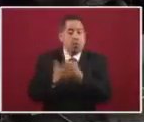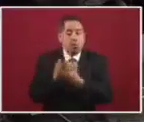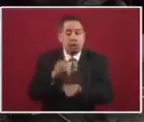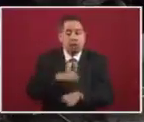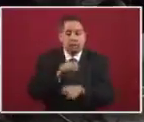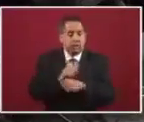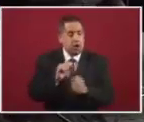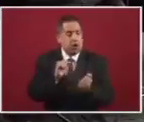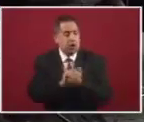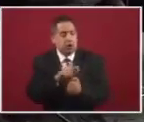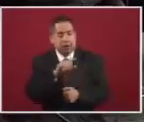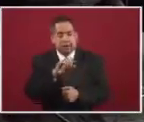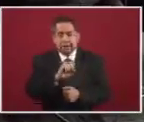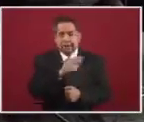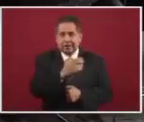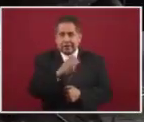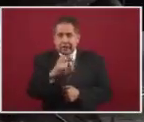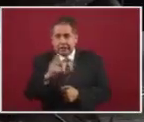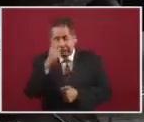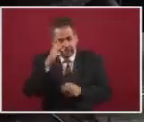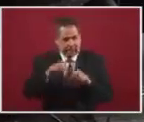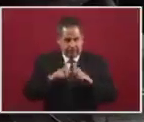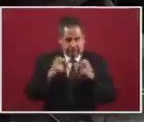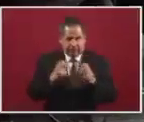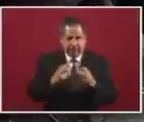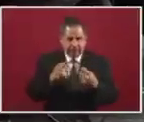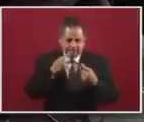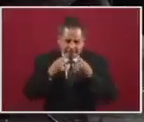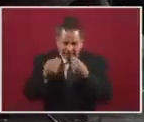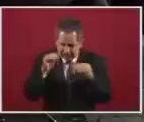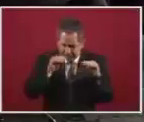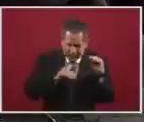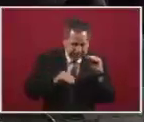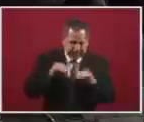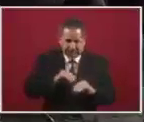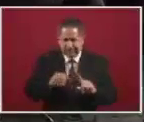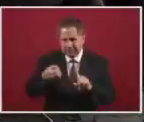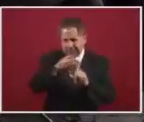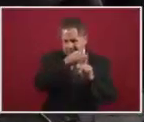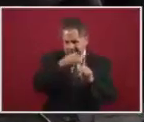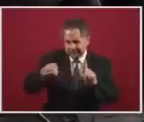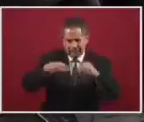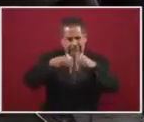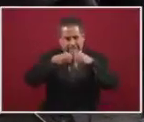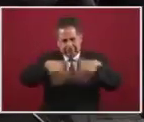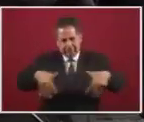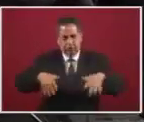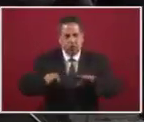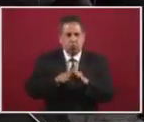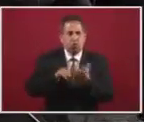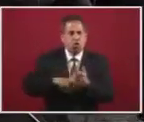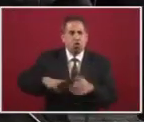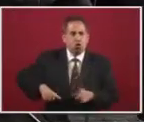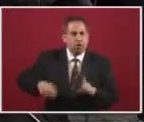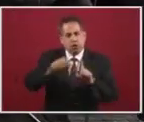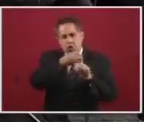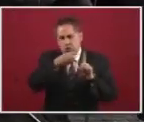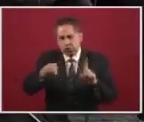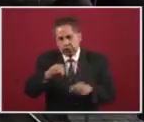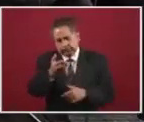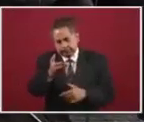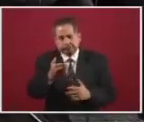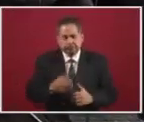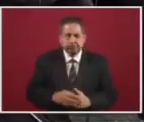con Hacienda y con el gabinete para acabar de reestructurar el aparato burocrático de su